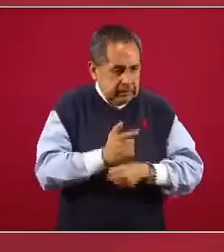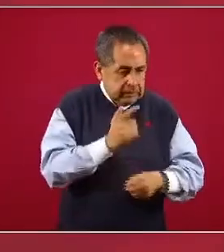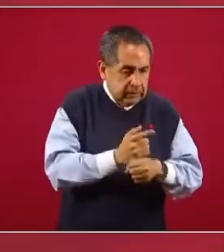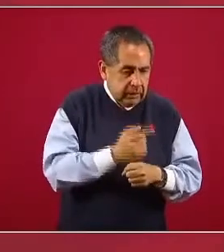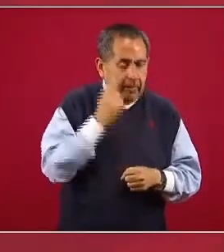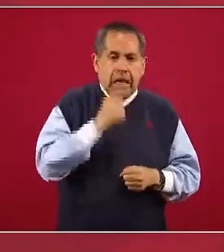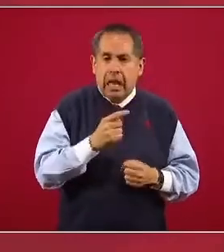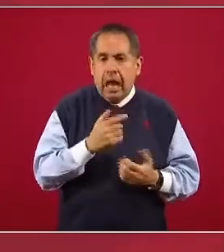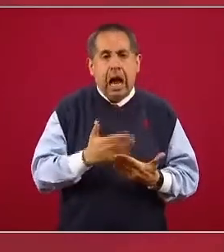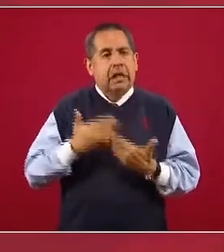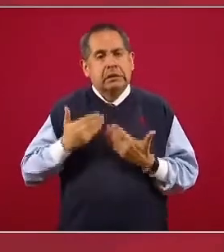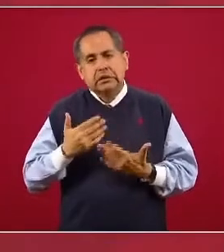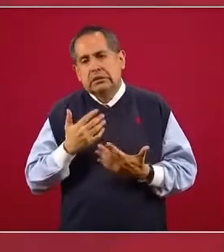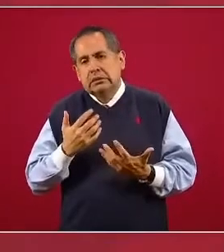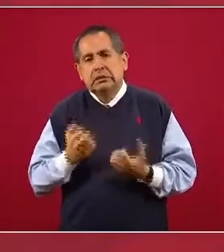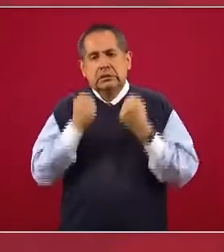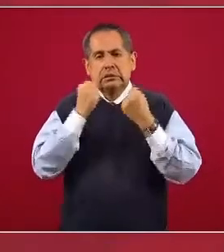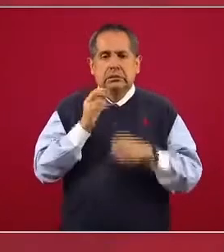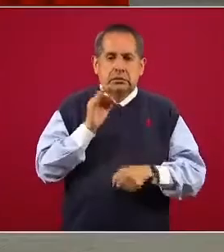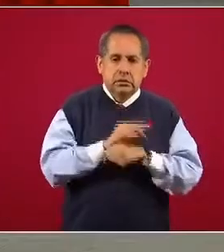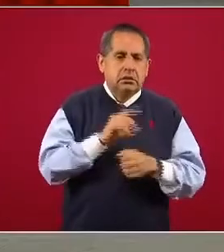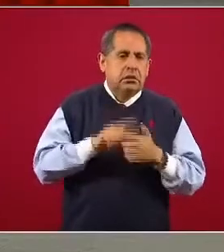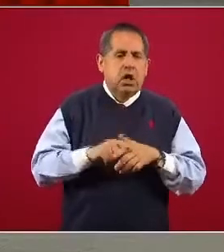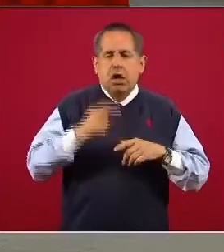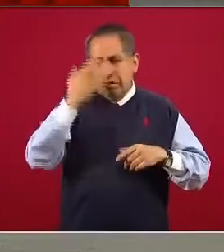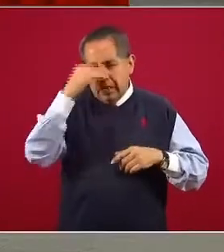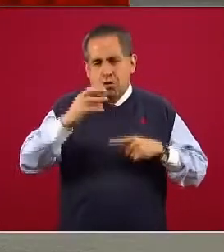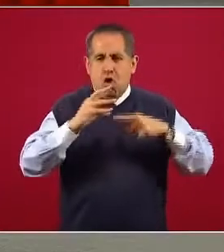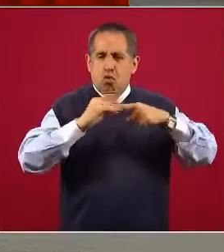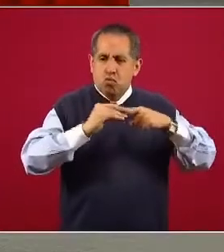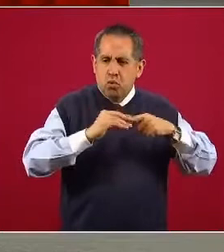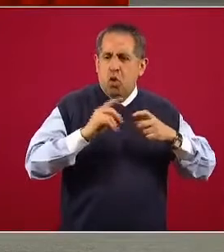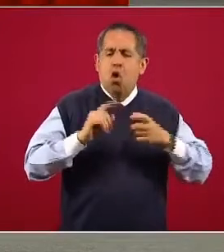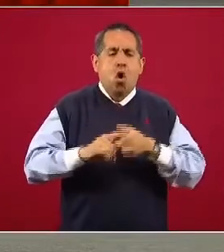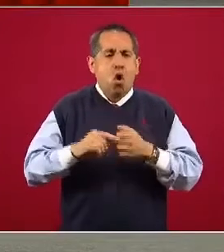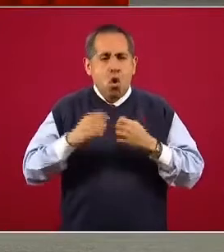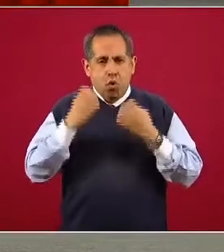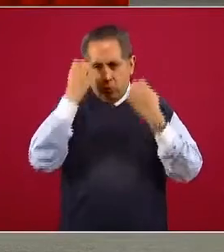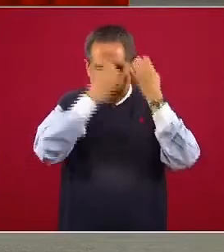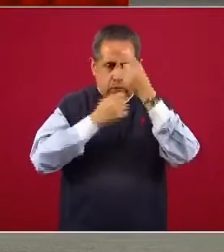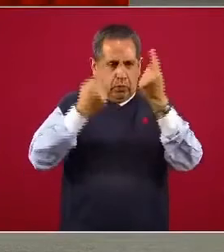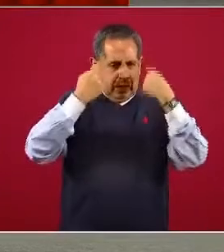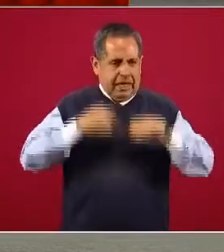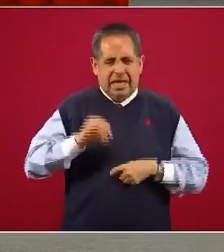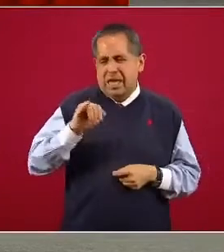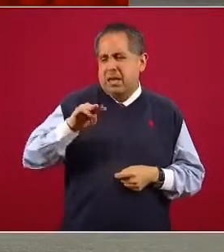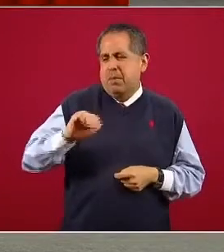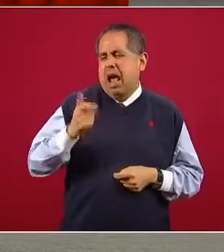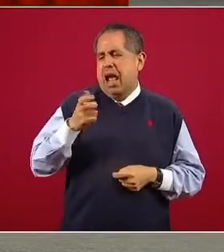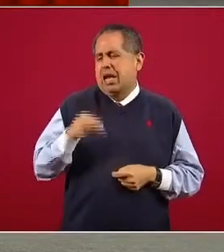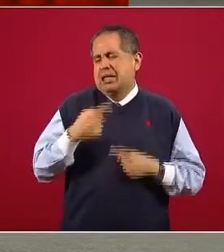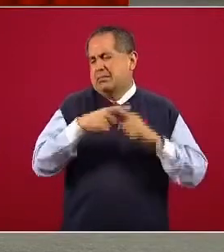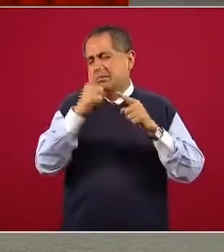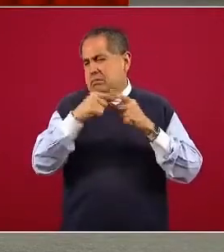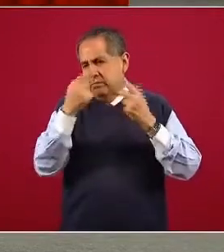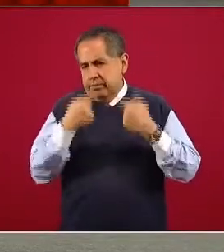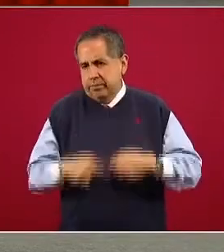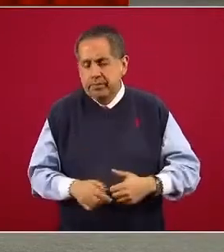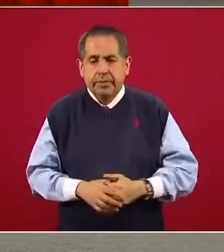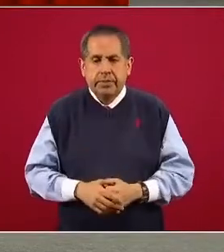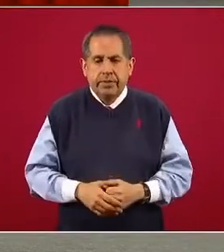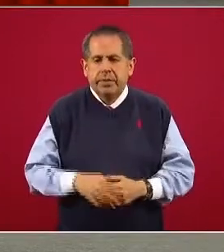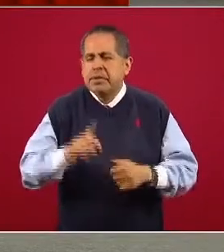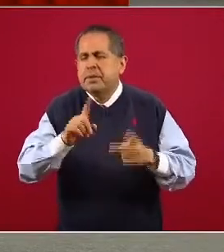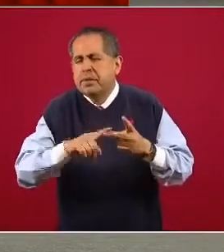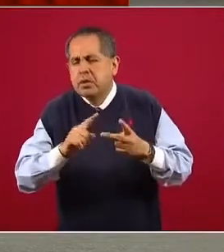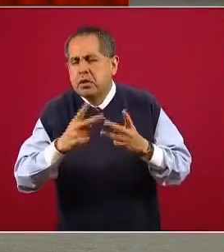que se puede identificar por la oximetría, por los estudios de imagen y otras características. Recuérdeme